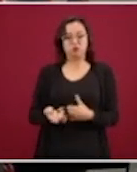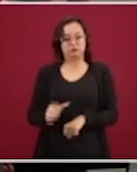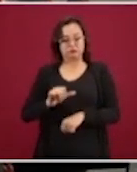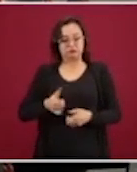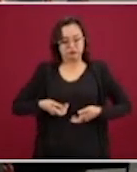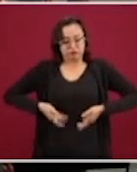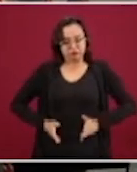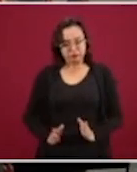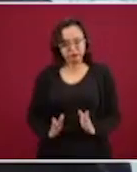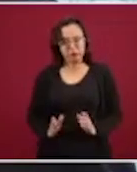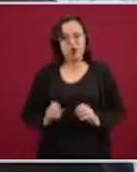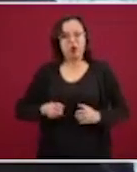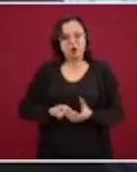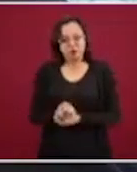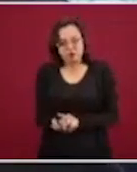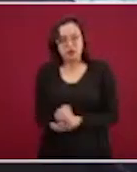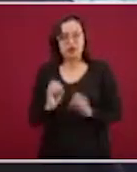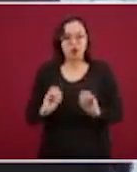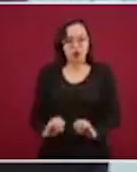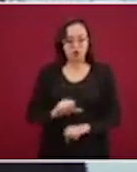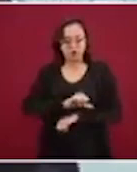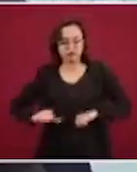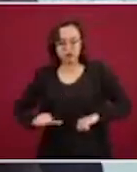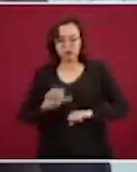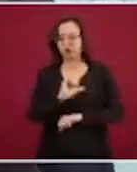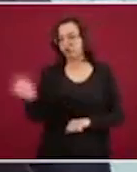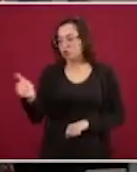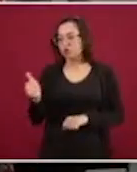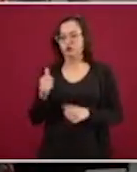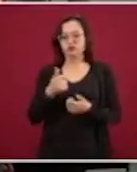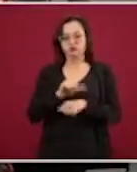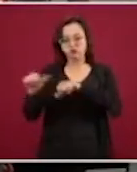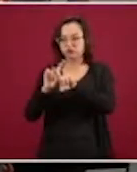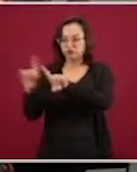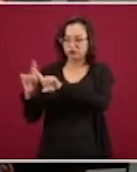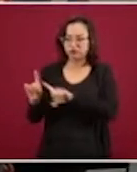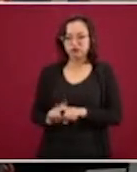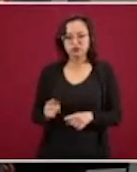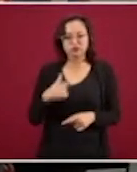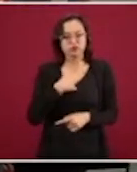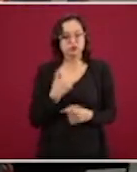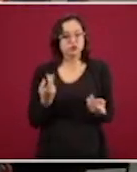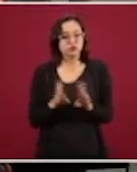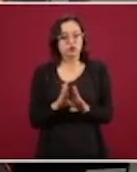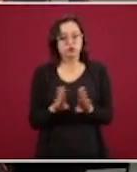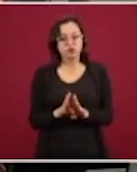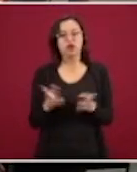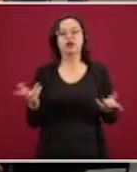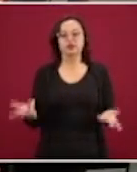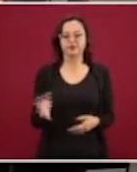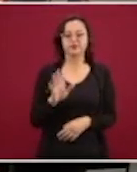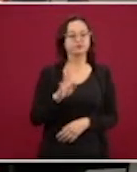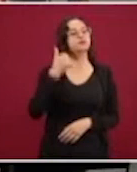o algún otro procedimiento? Bueno, pues aquí están, la siguiente, por favor. Los teléfonos de cada una de